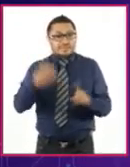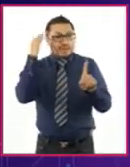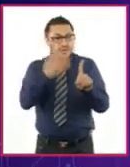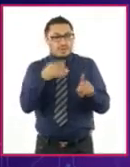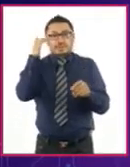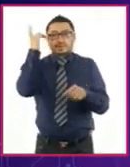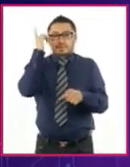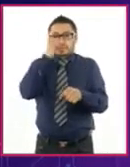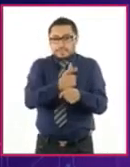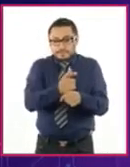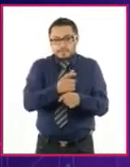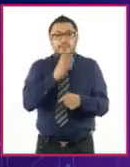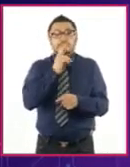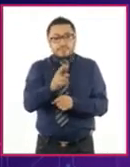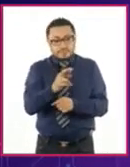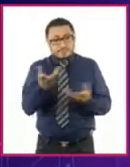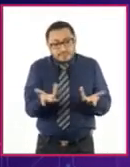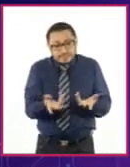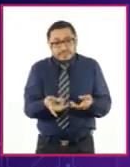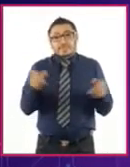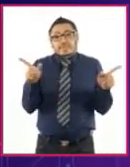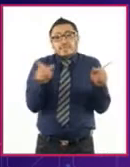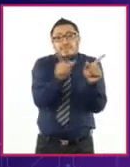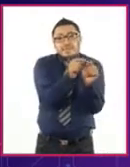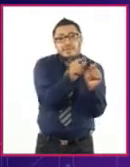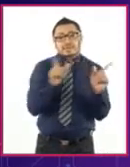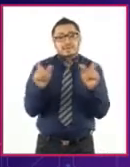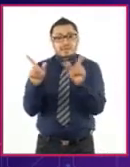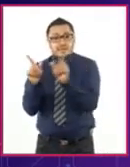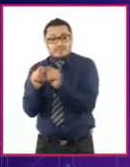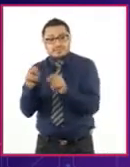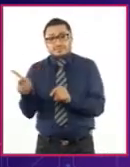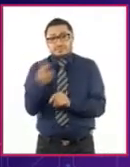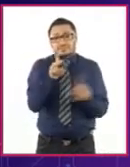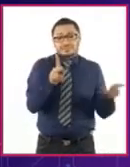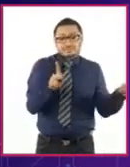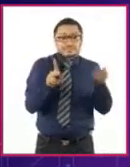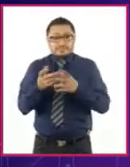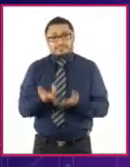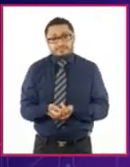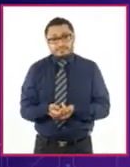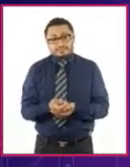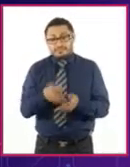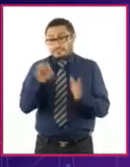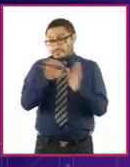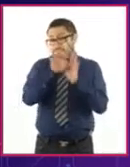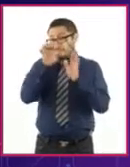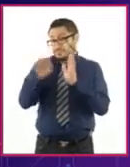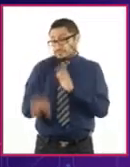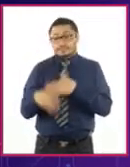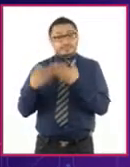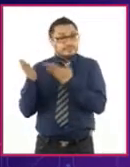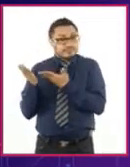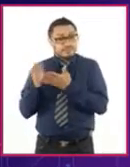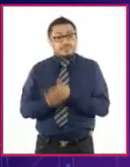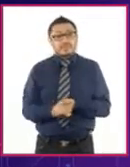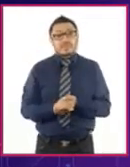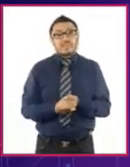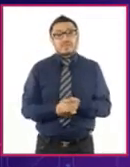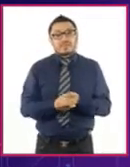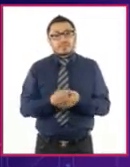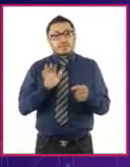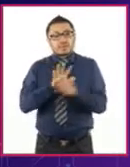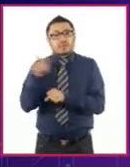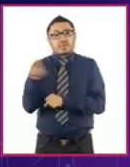la incógnita, se reducen los términos semejantes. En este caso, los términos